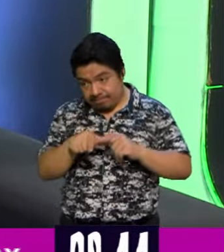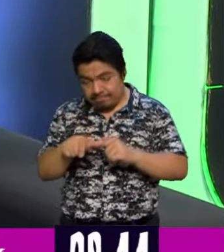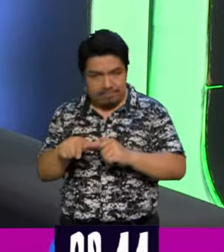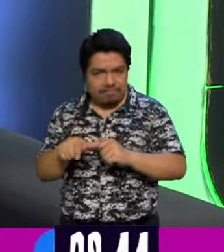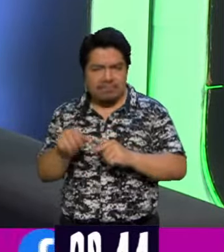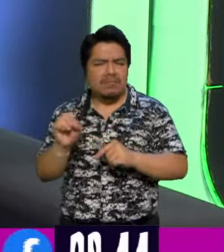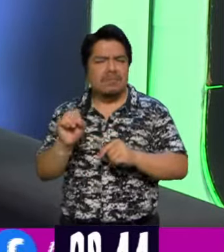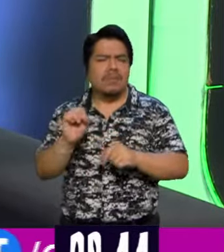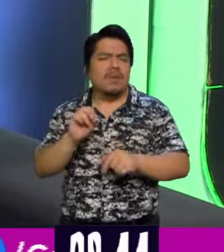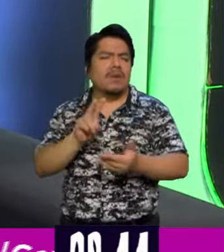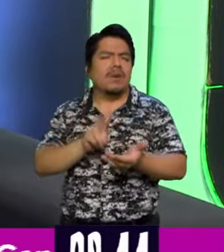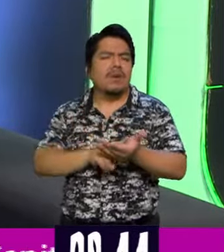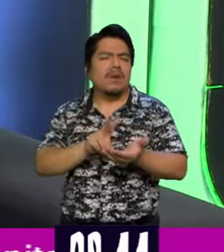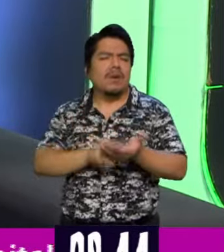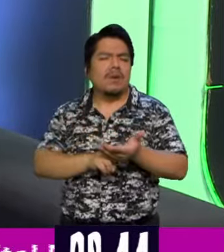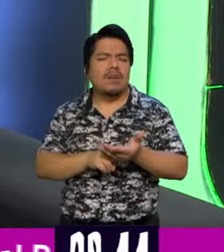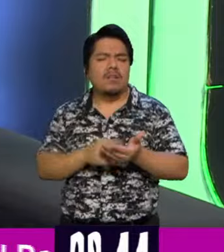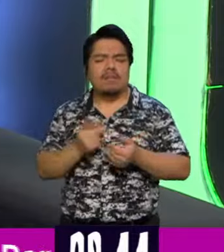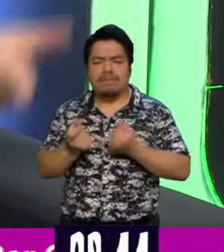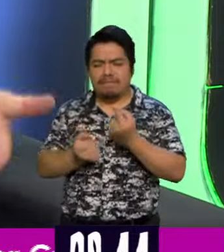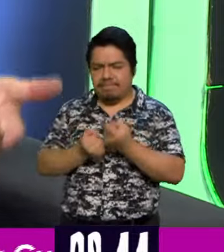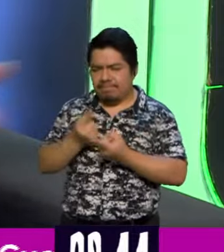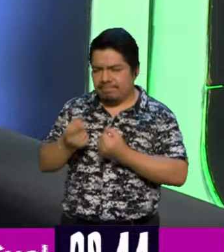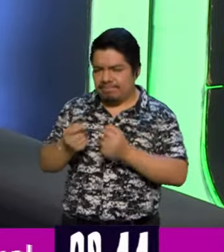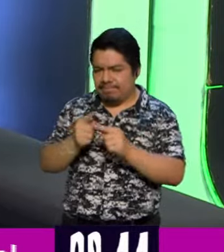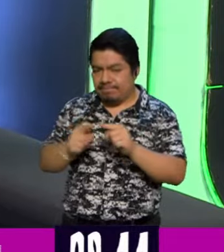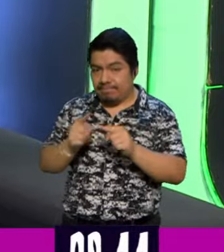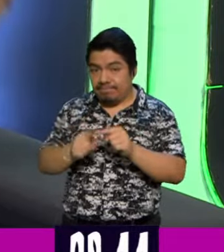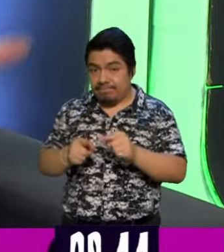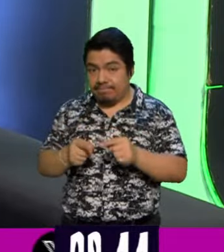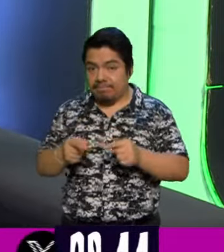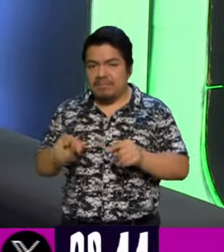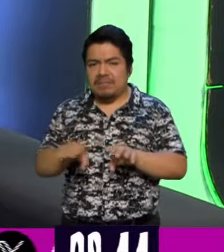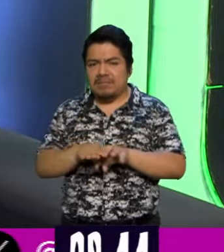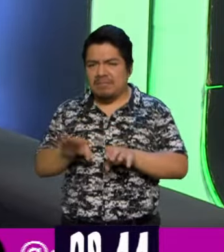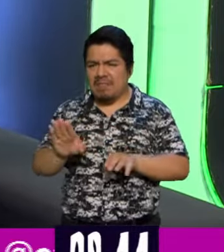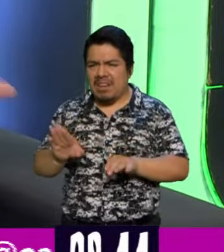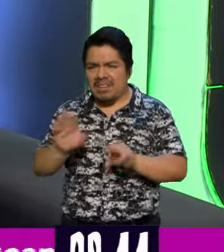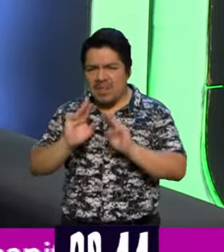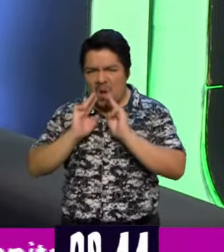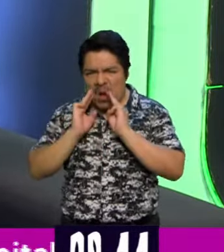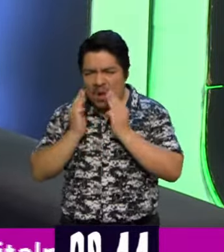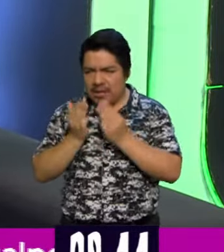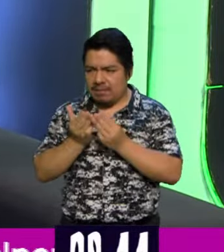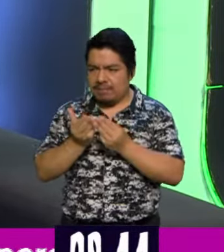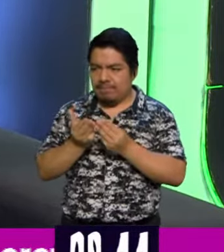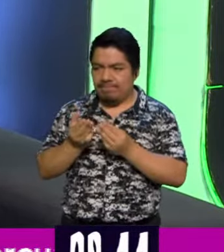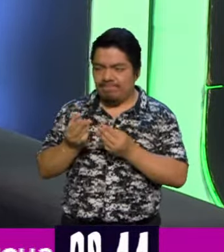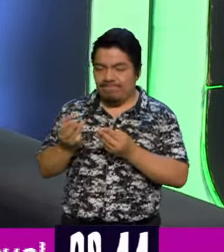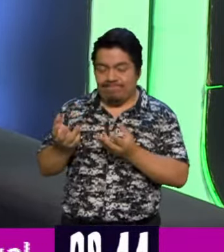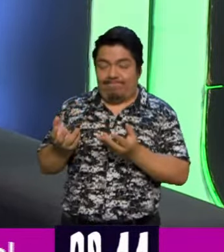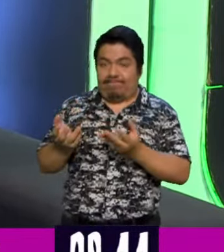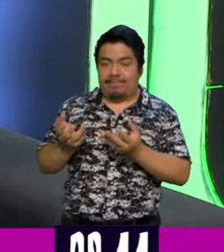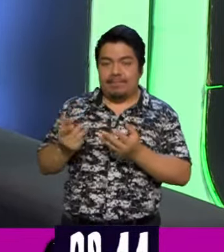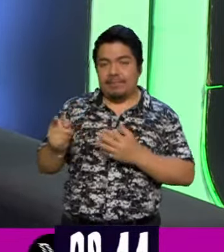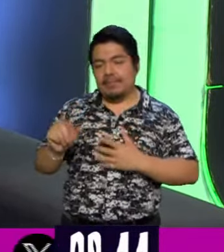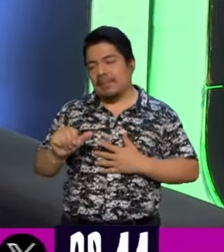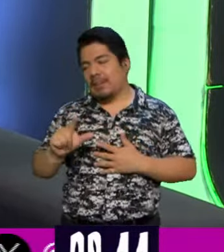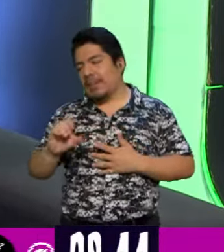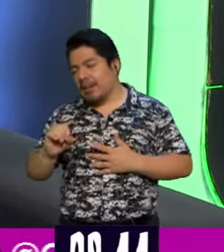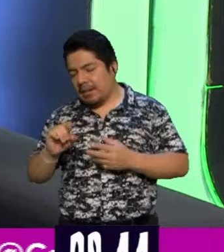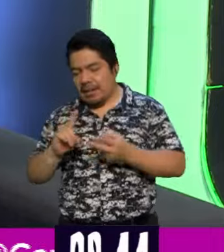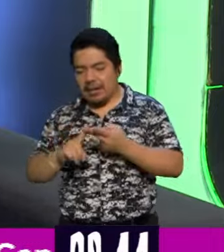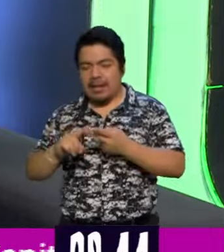no califico, ejerce un sustantivo, gangsteril. O sea, esos son Alito,